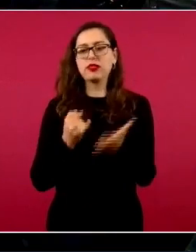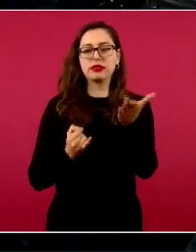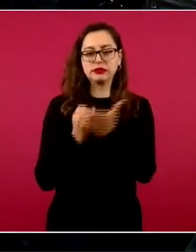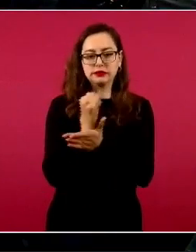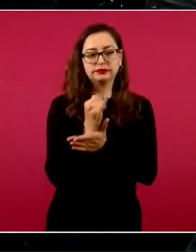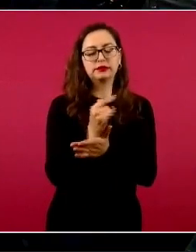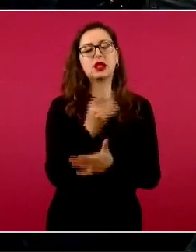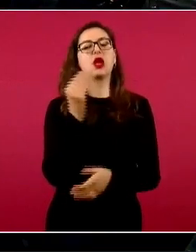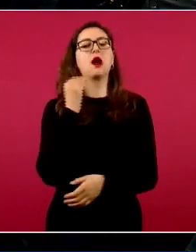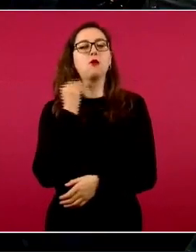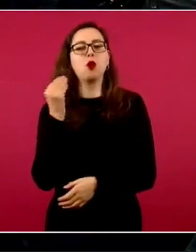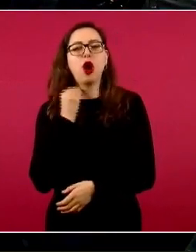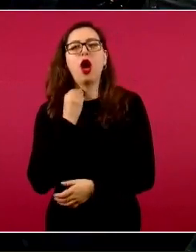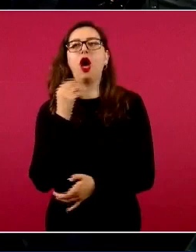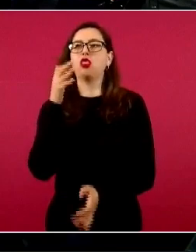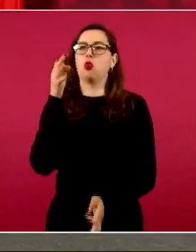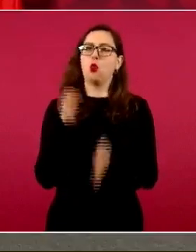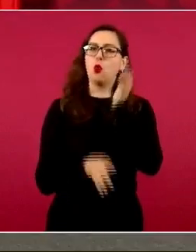entraban.